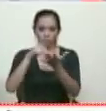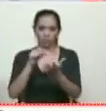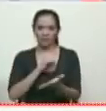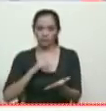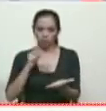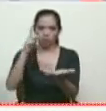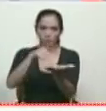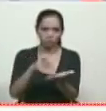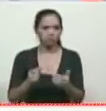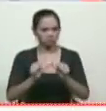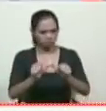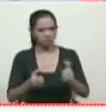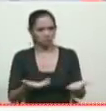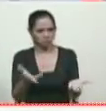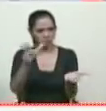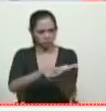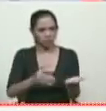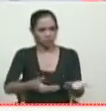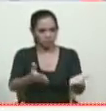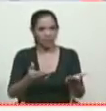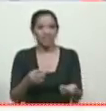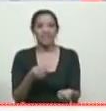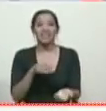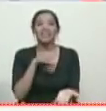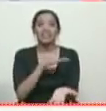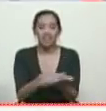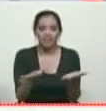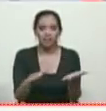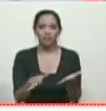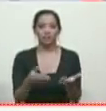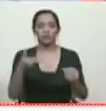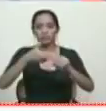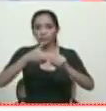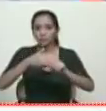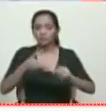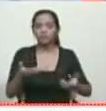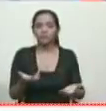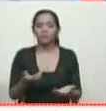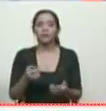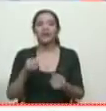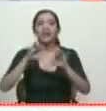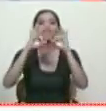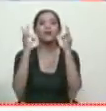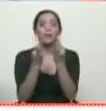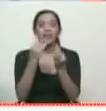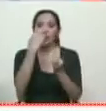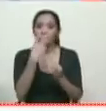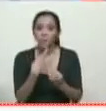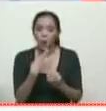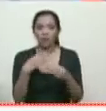se distribuye gratis también combustible para las familias